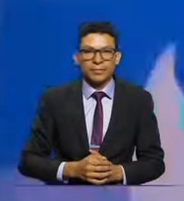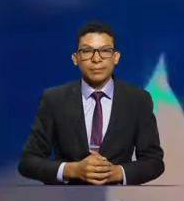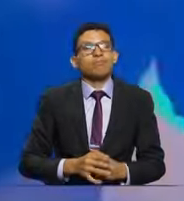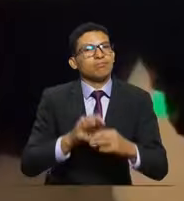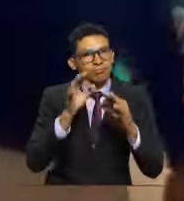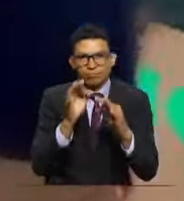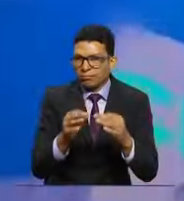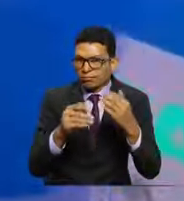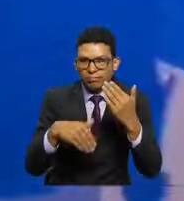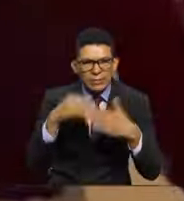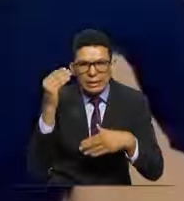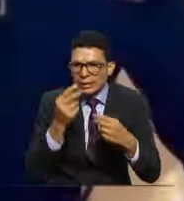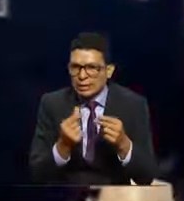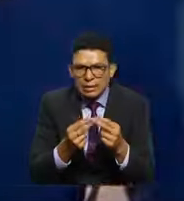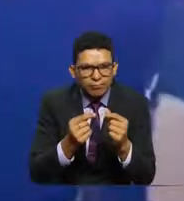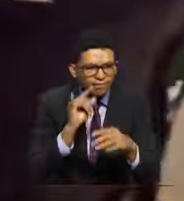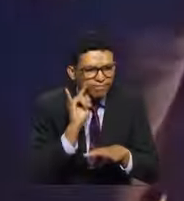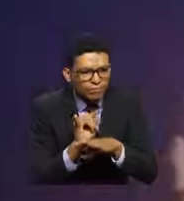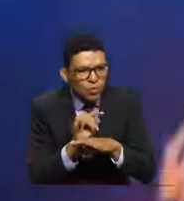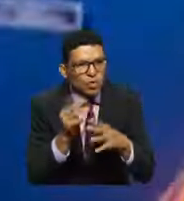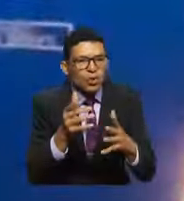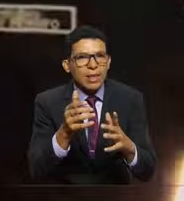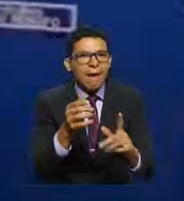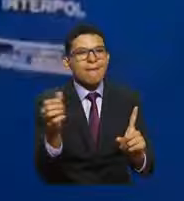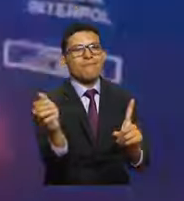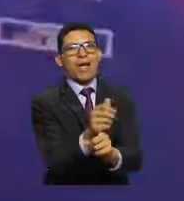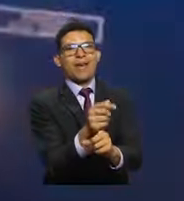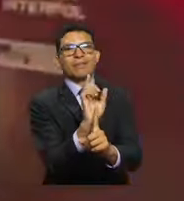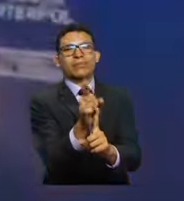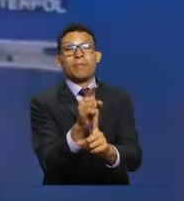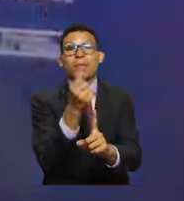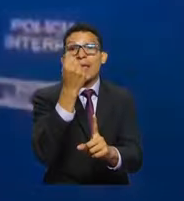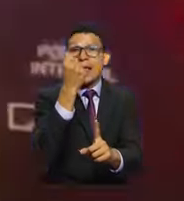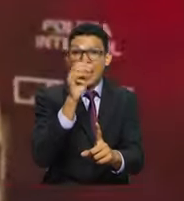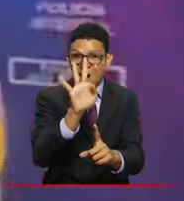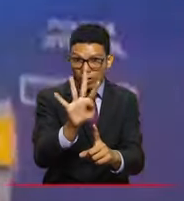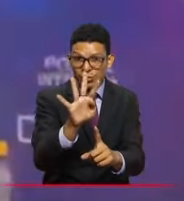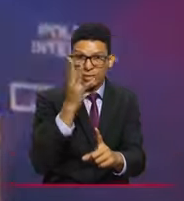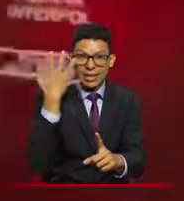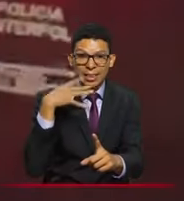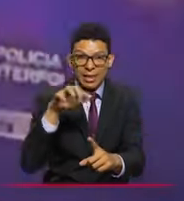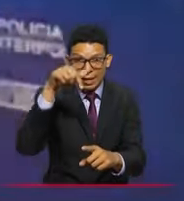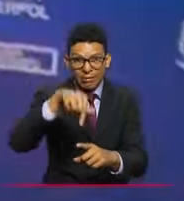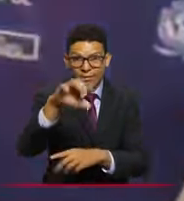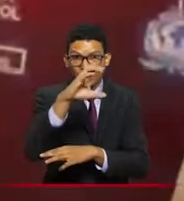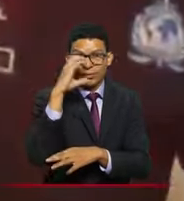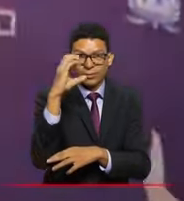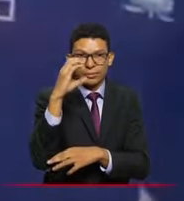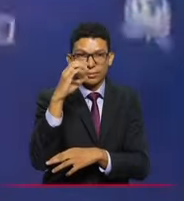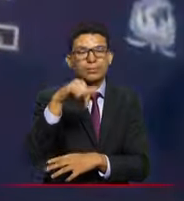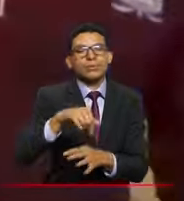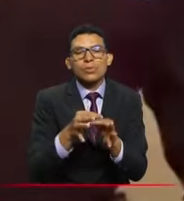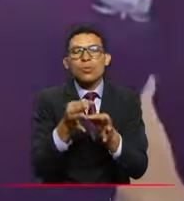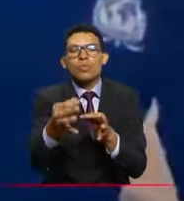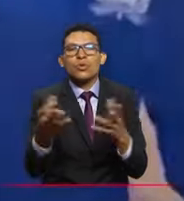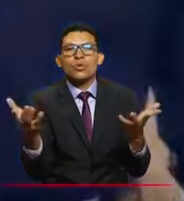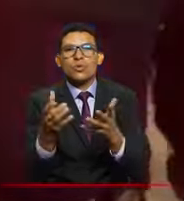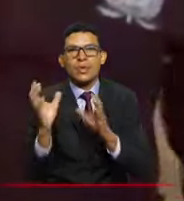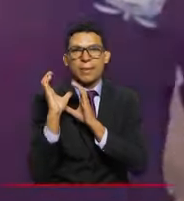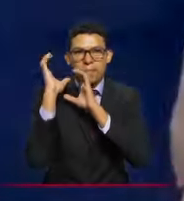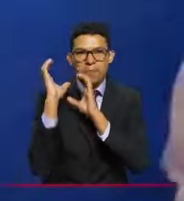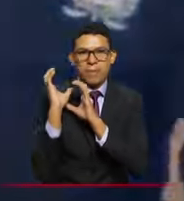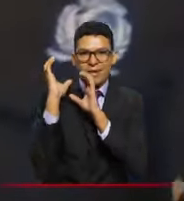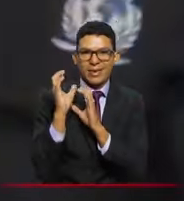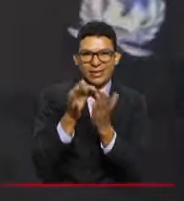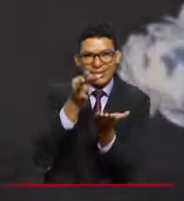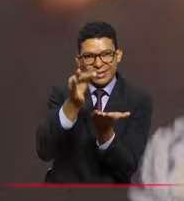siguió rápidamente la pista a este hombre y en 14 días aquí, en Colombia, en el municipio de Popayán, la